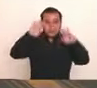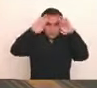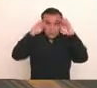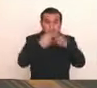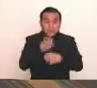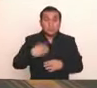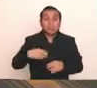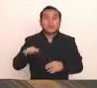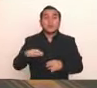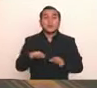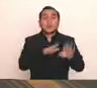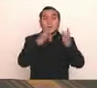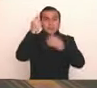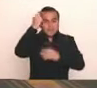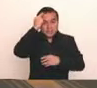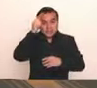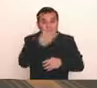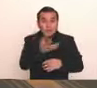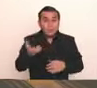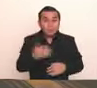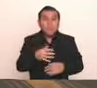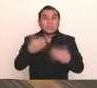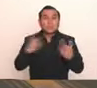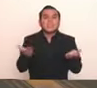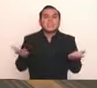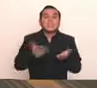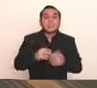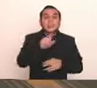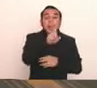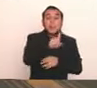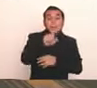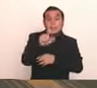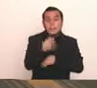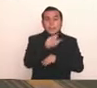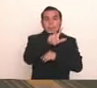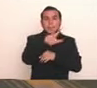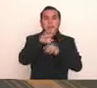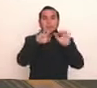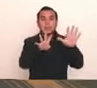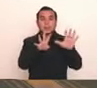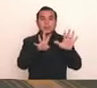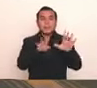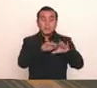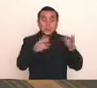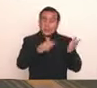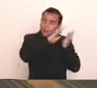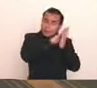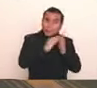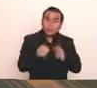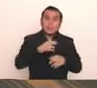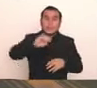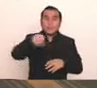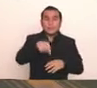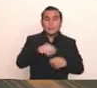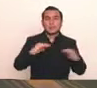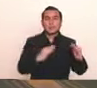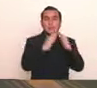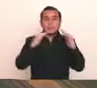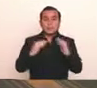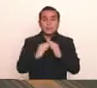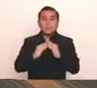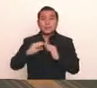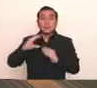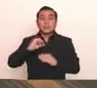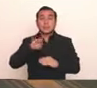saldaña 15 en el hospital militar hemos instalado mil 39 camas nuevas en hospitales temporales igic y listo entre colocó en la 6 bien la